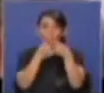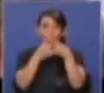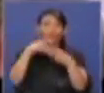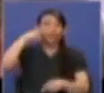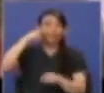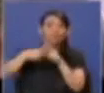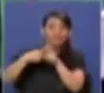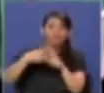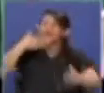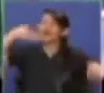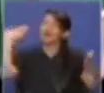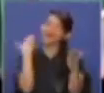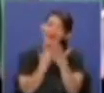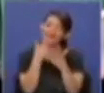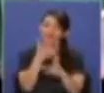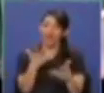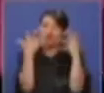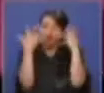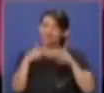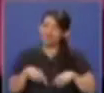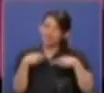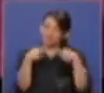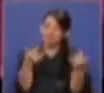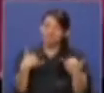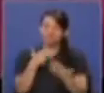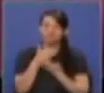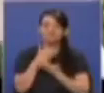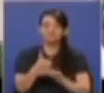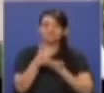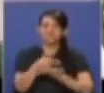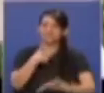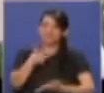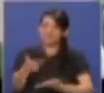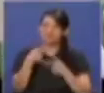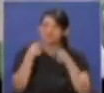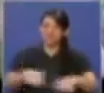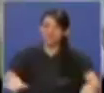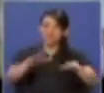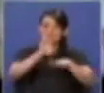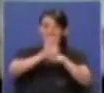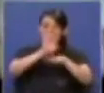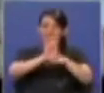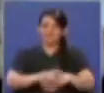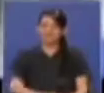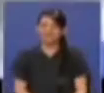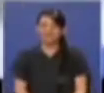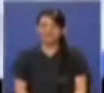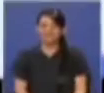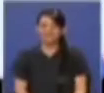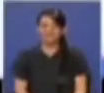las obras que se cristalizan día a día en beneficio de nuestro pueblo.